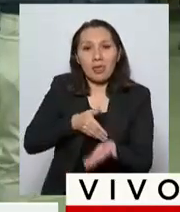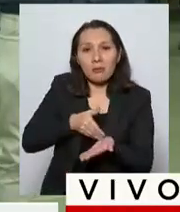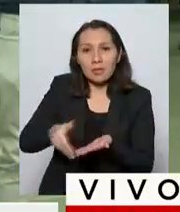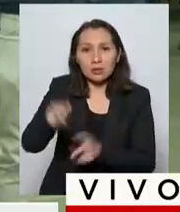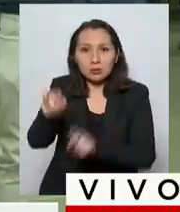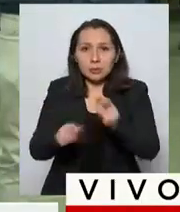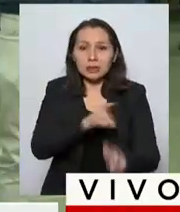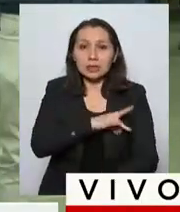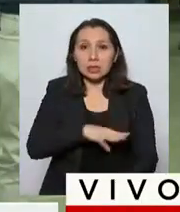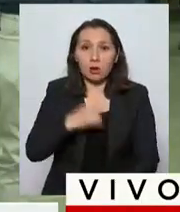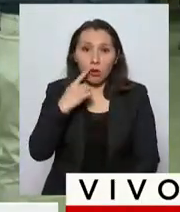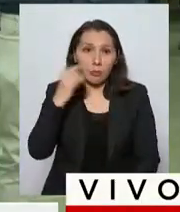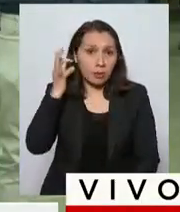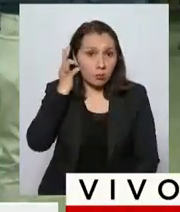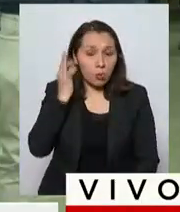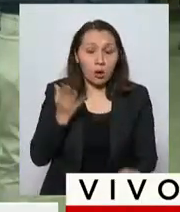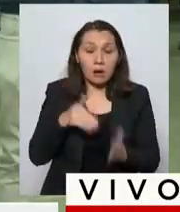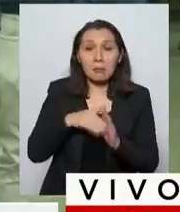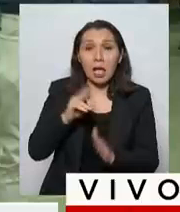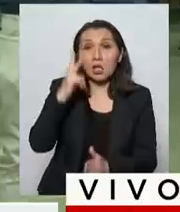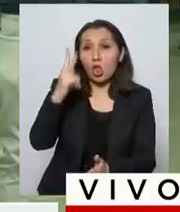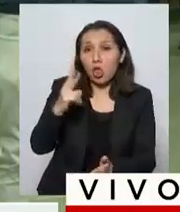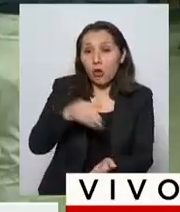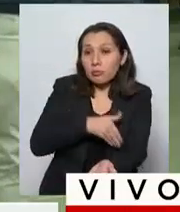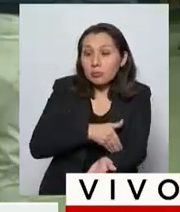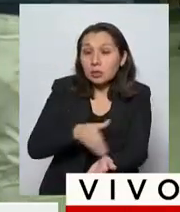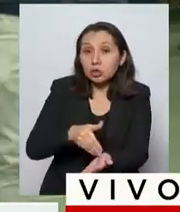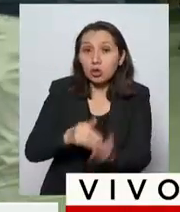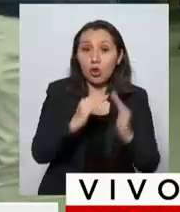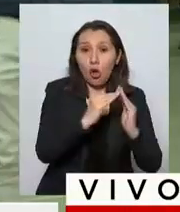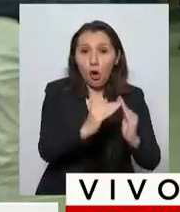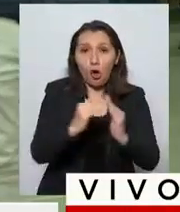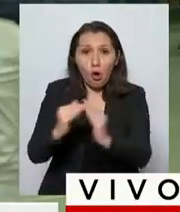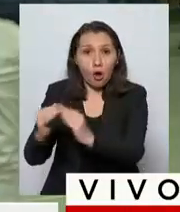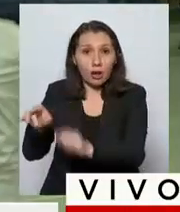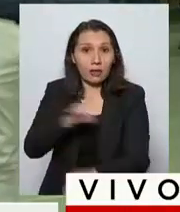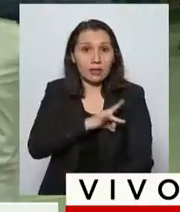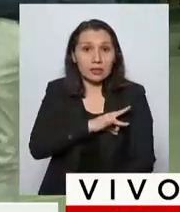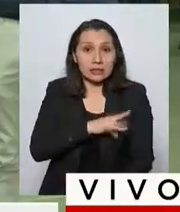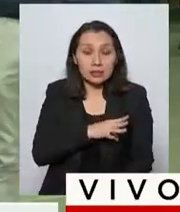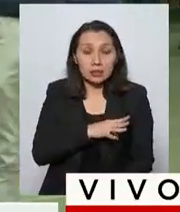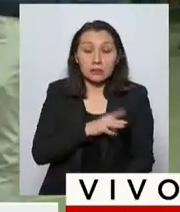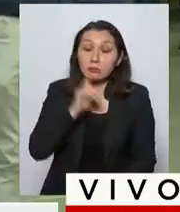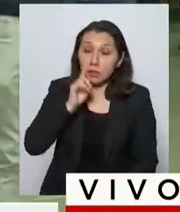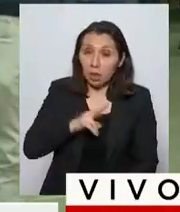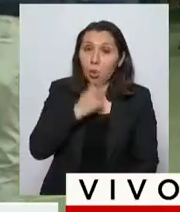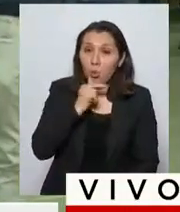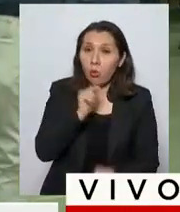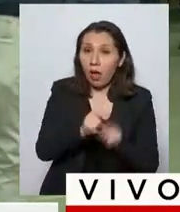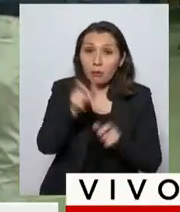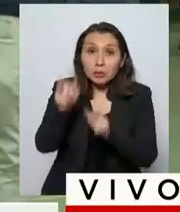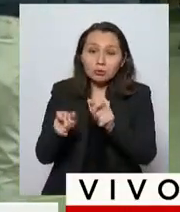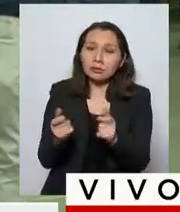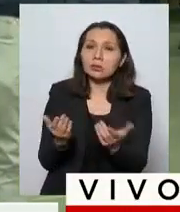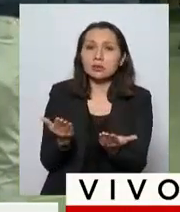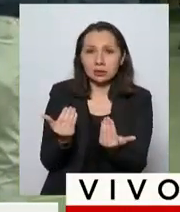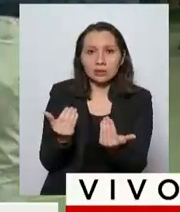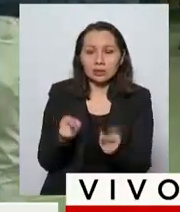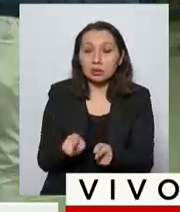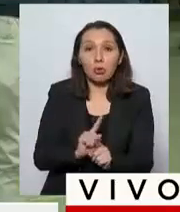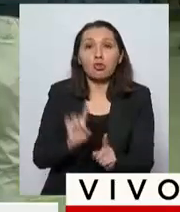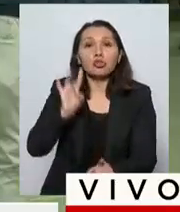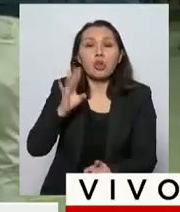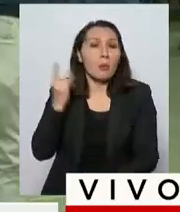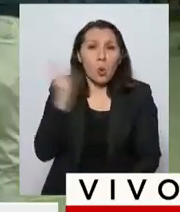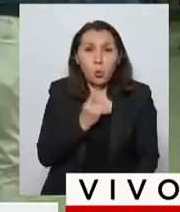4,5 millones de chilenas y chilenos, a más de 2 millones de hogares chilenos, que sin duda lo necesitan, no solamente